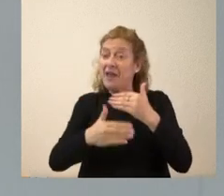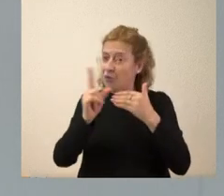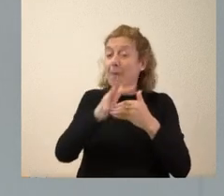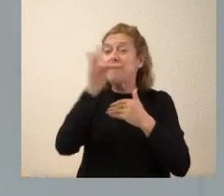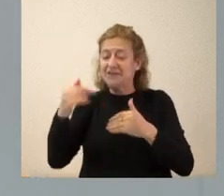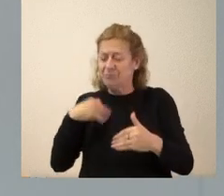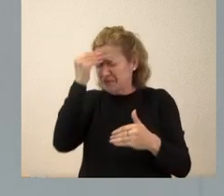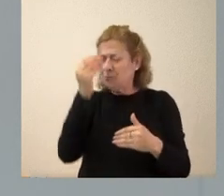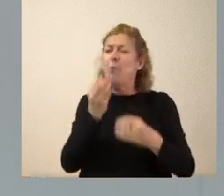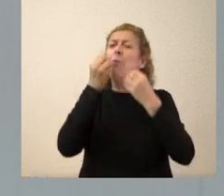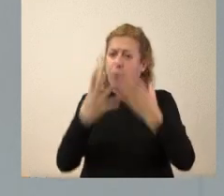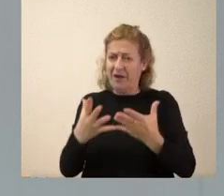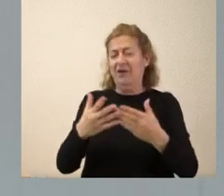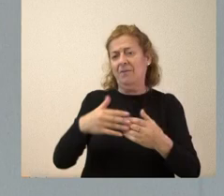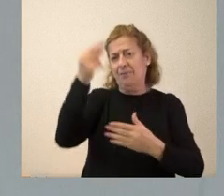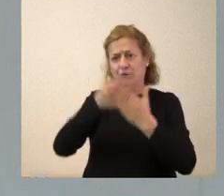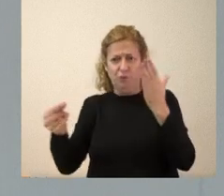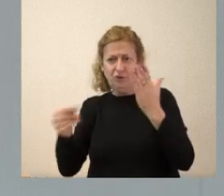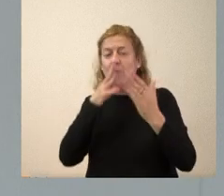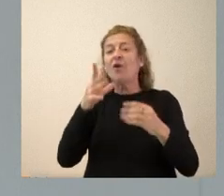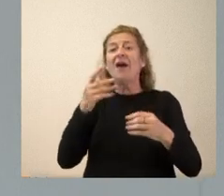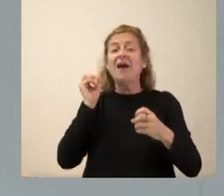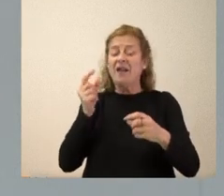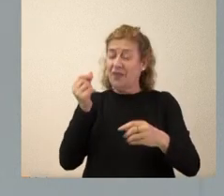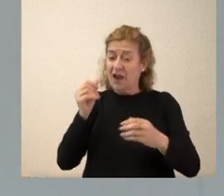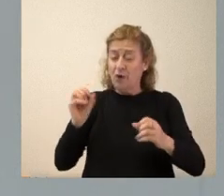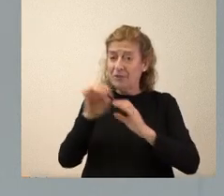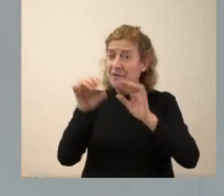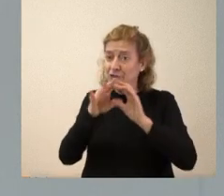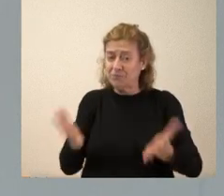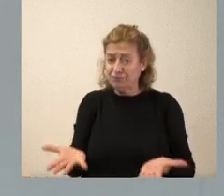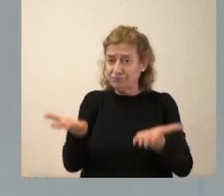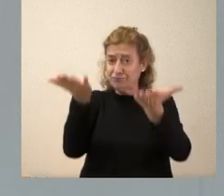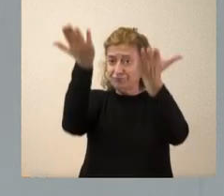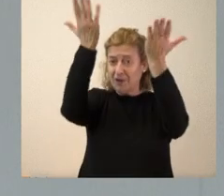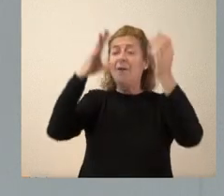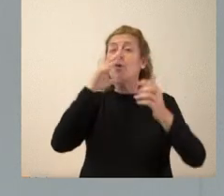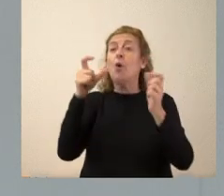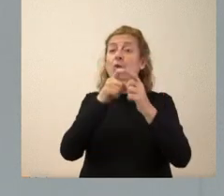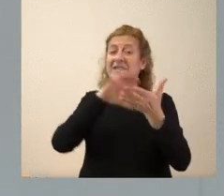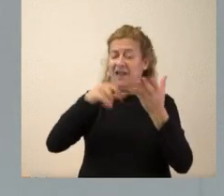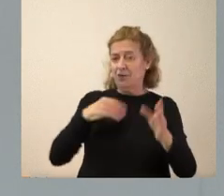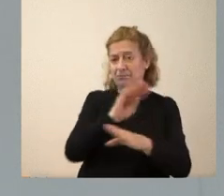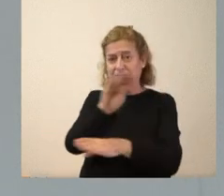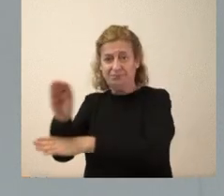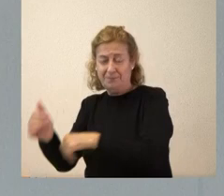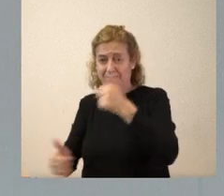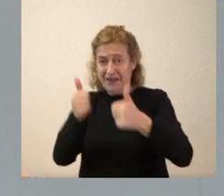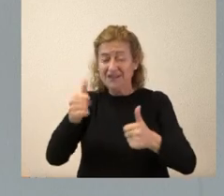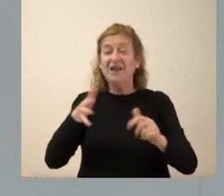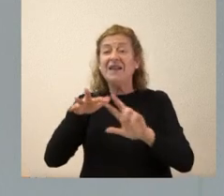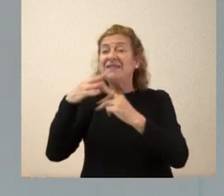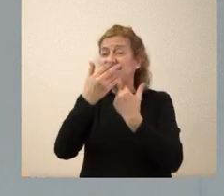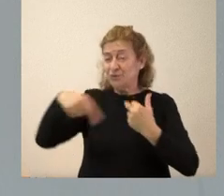buen presupuesto un buen presupuesto porque crecen las inversiones crecen las inversiones En Castilla y león por parte de la junta de Castellón en un contexto en donde ustedes saben